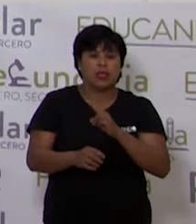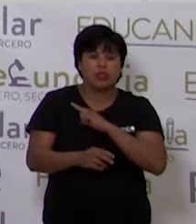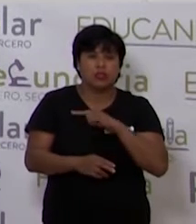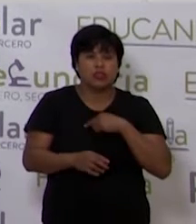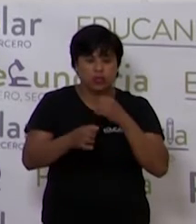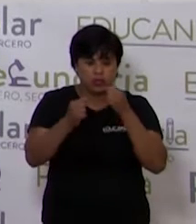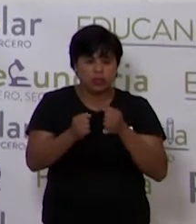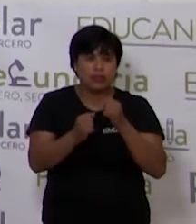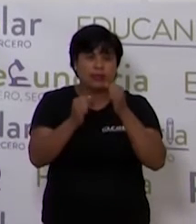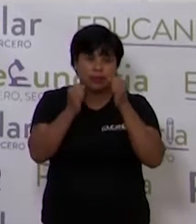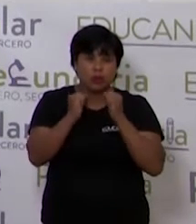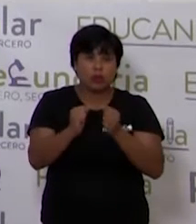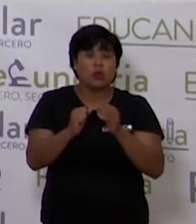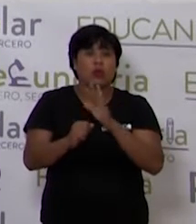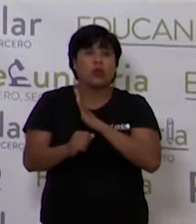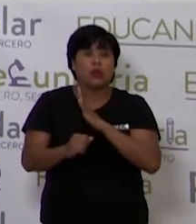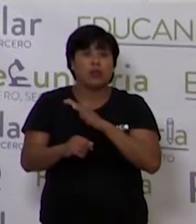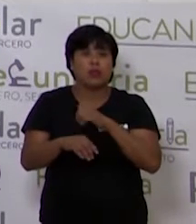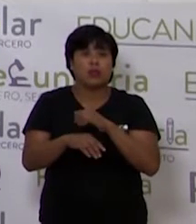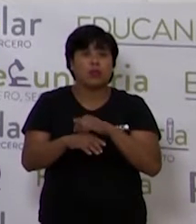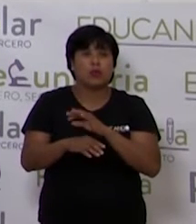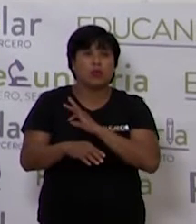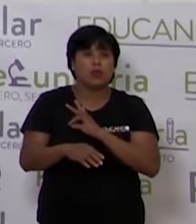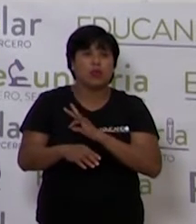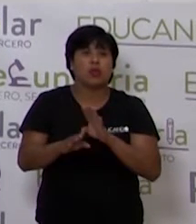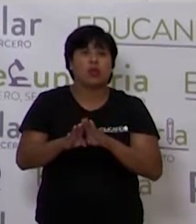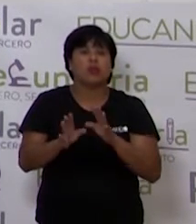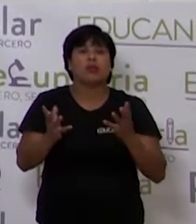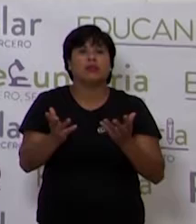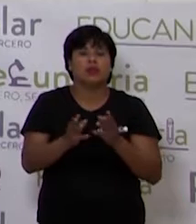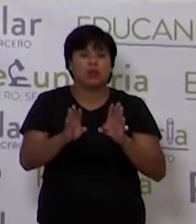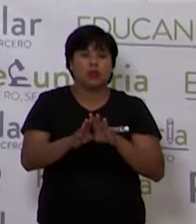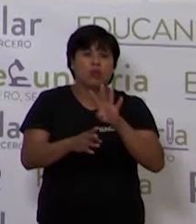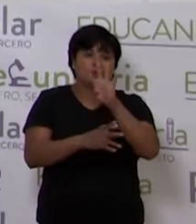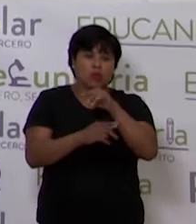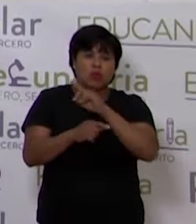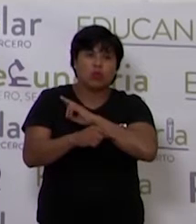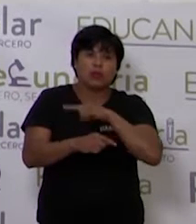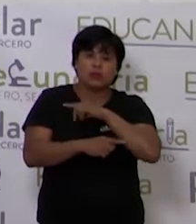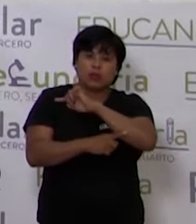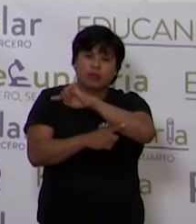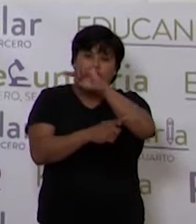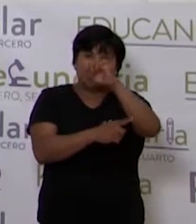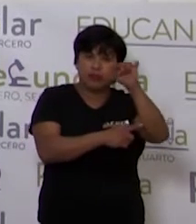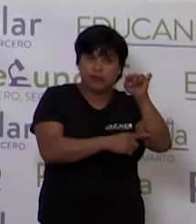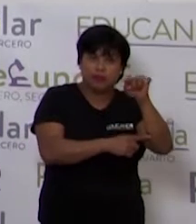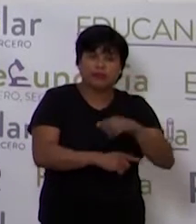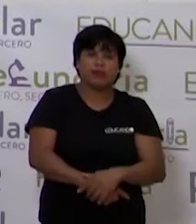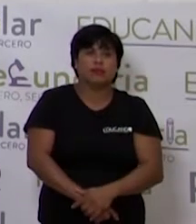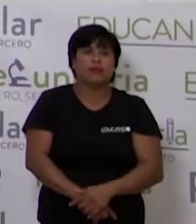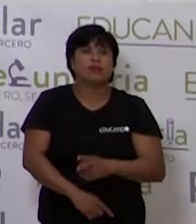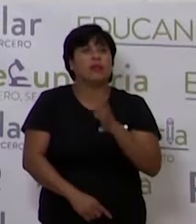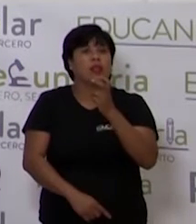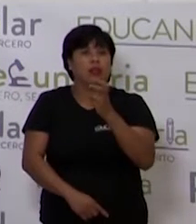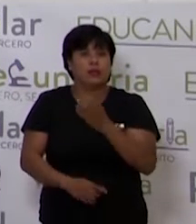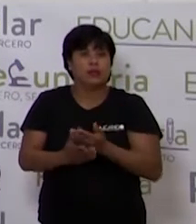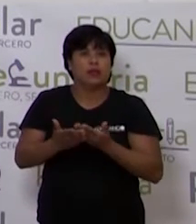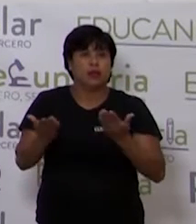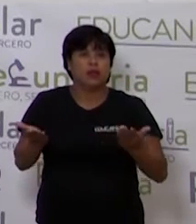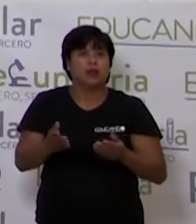seguros que nuestra escala nos va a ayudar a poder graficar nuestra parábola. Y en este